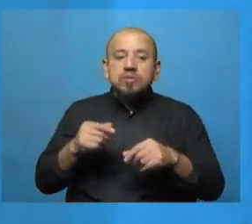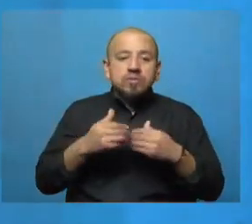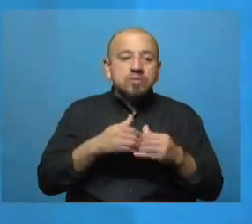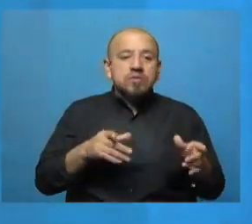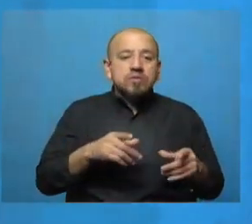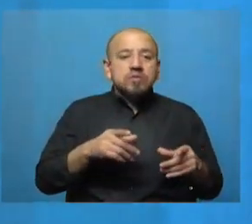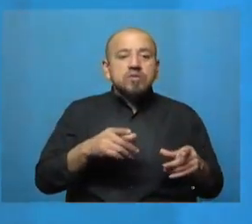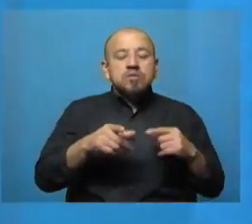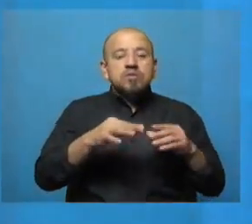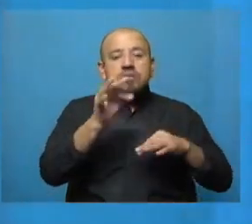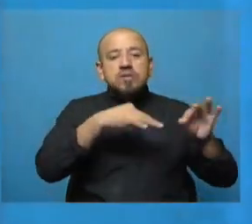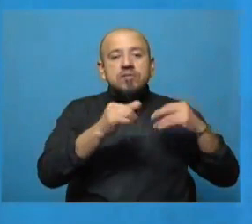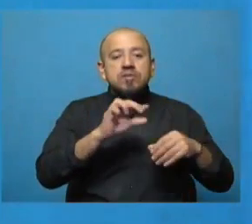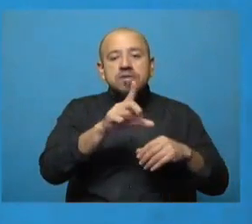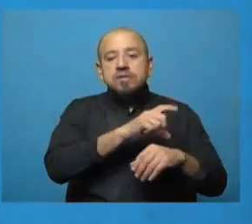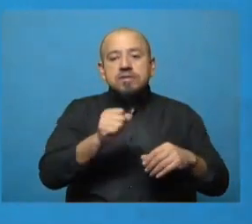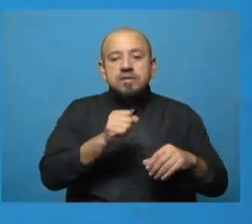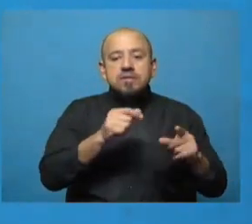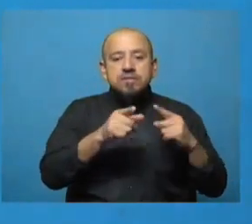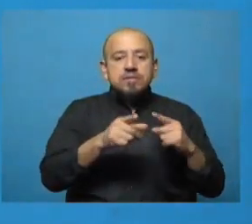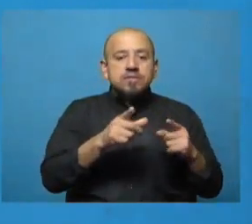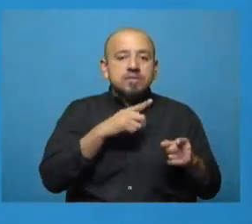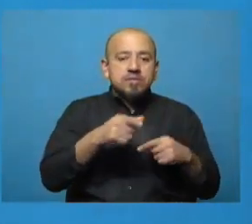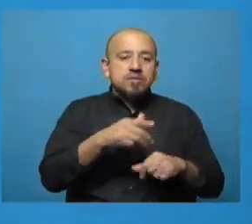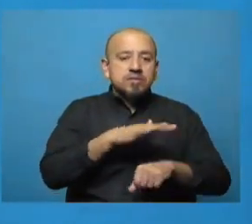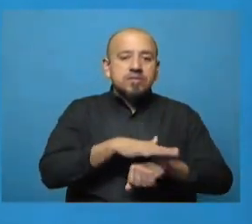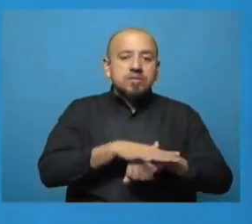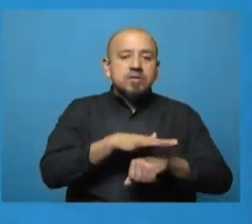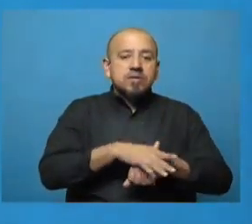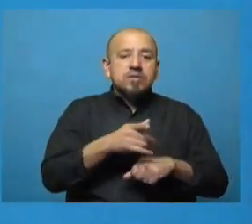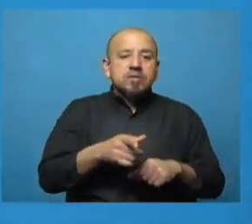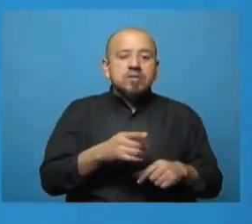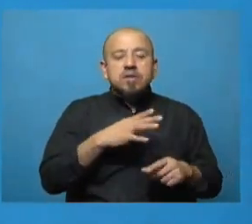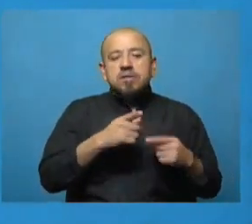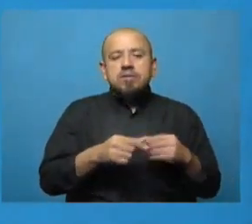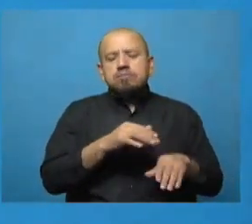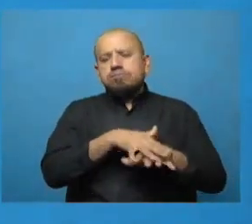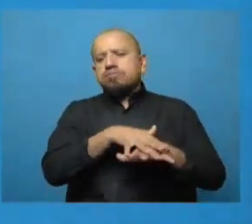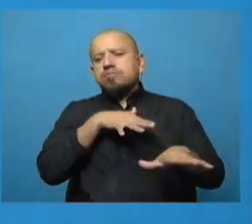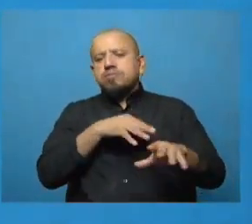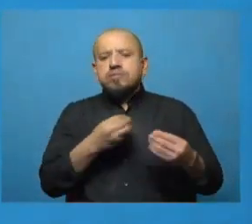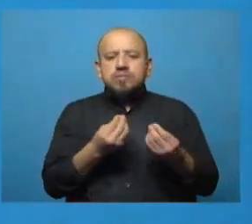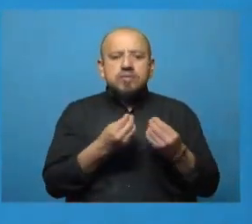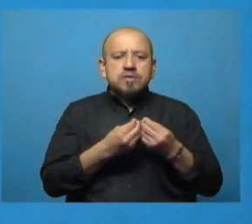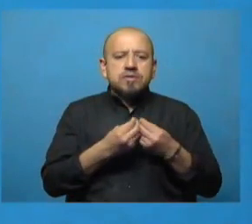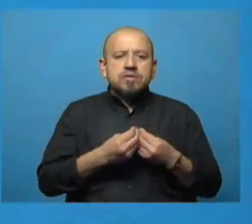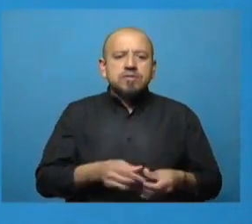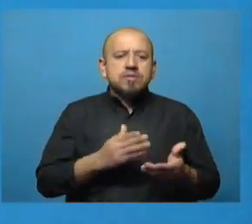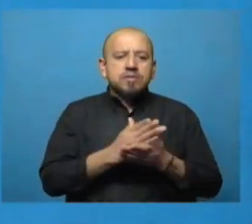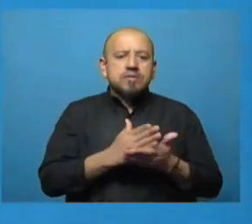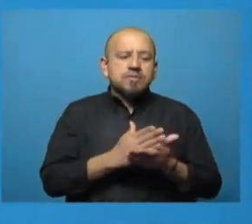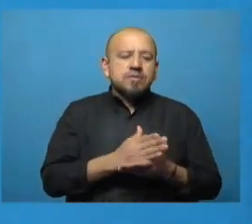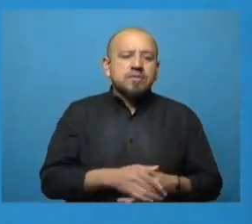teatro que fue una galpón chico de 100 butacas que fueron un éxito no en ese momento En aquel momento estaba del trato lleno lleno lleno lleno lleno siempre